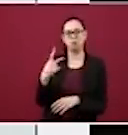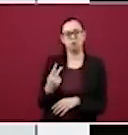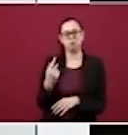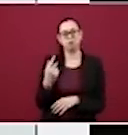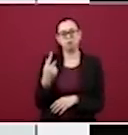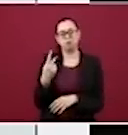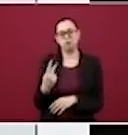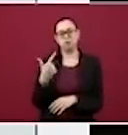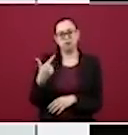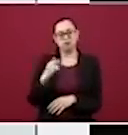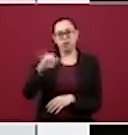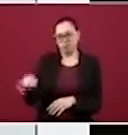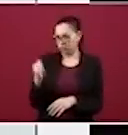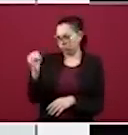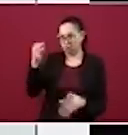tiene que